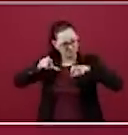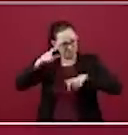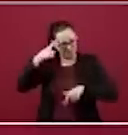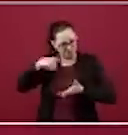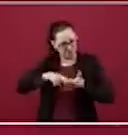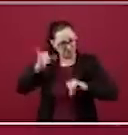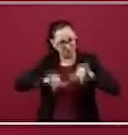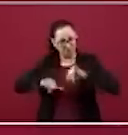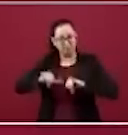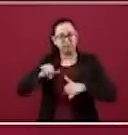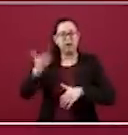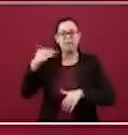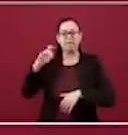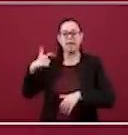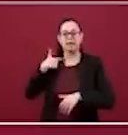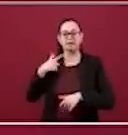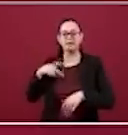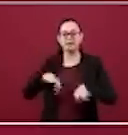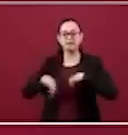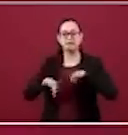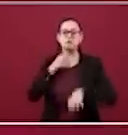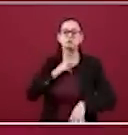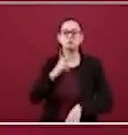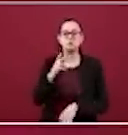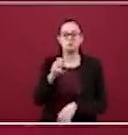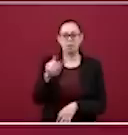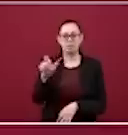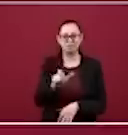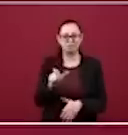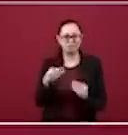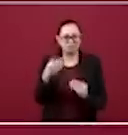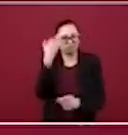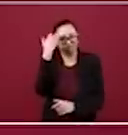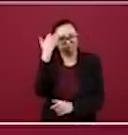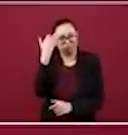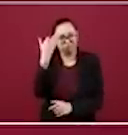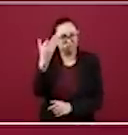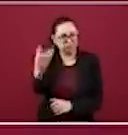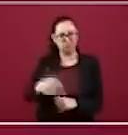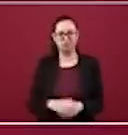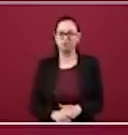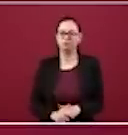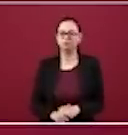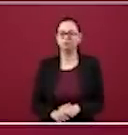que trabajó en Pemex durante mucho tiempo. O sea, no